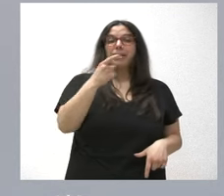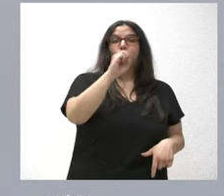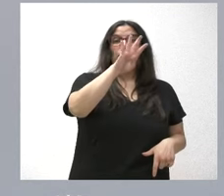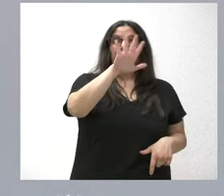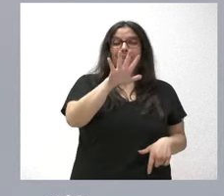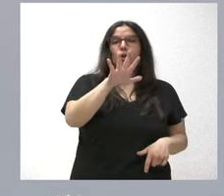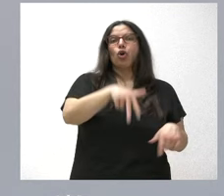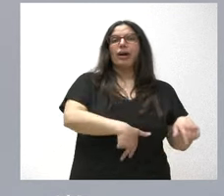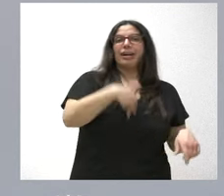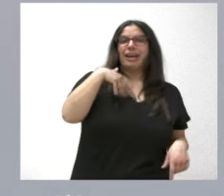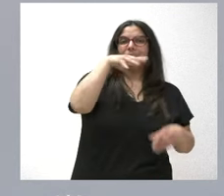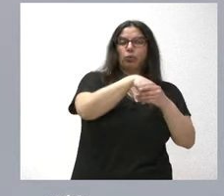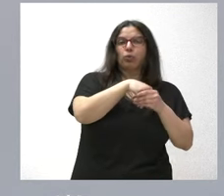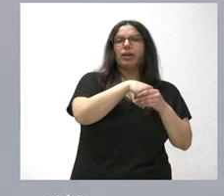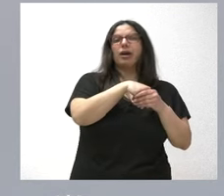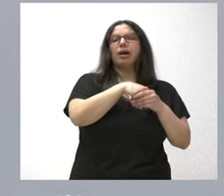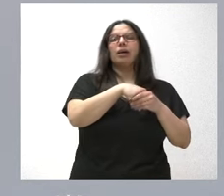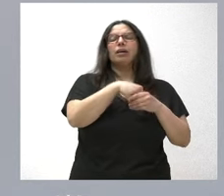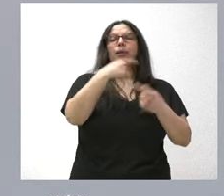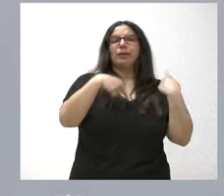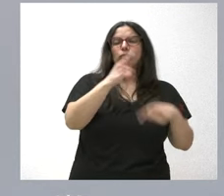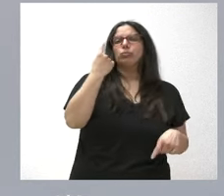de tipo general, incluyendo cirugía general vascular,